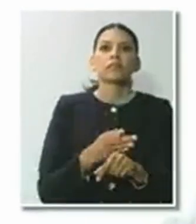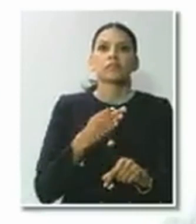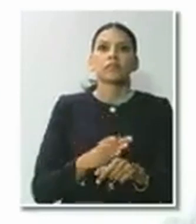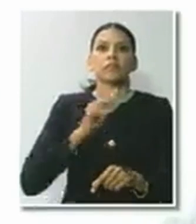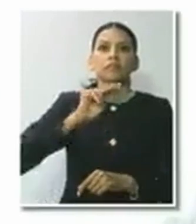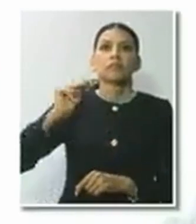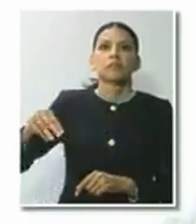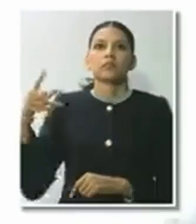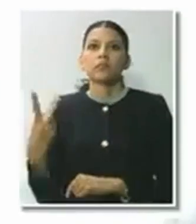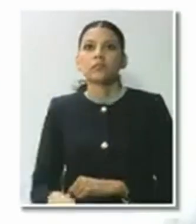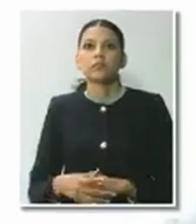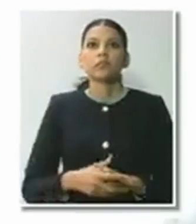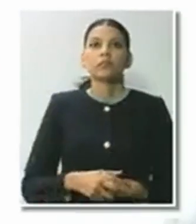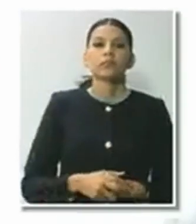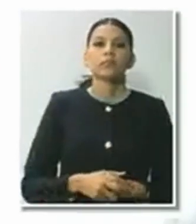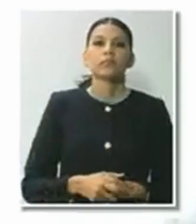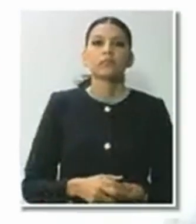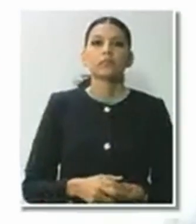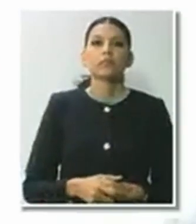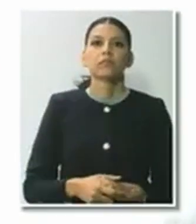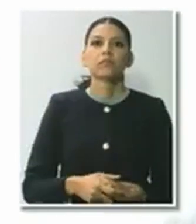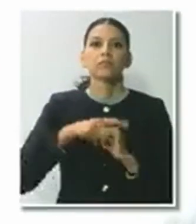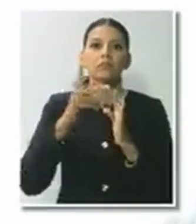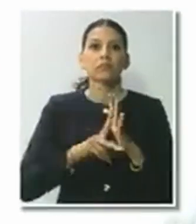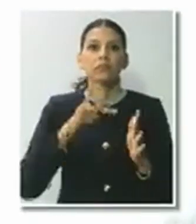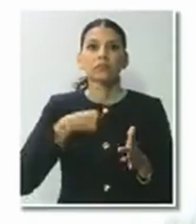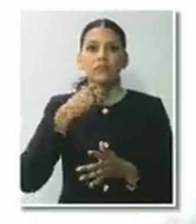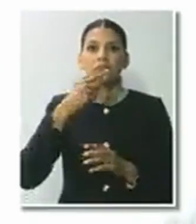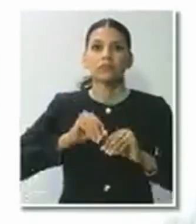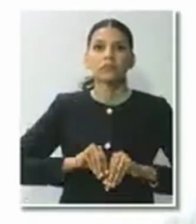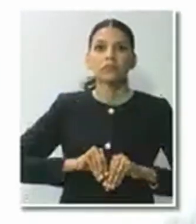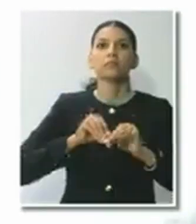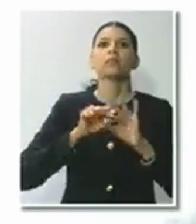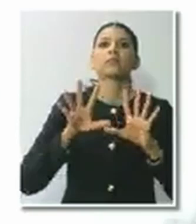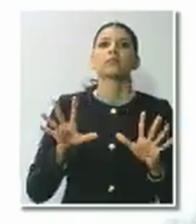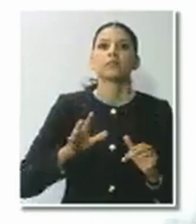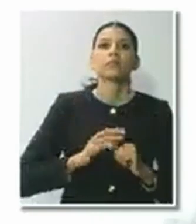En Michoacán, lo vuelvo a dejar claro,